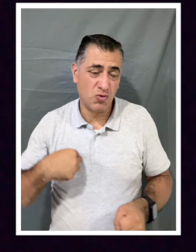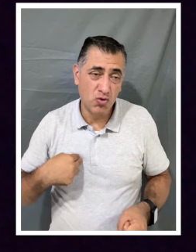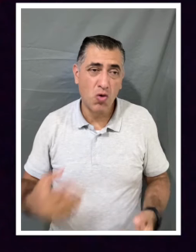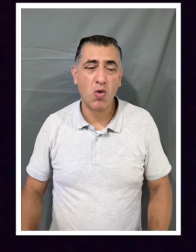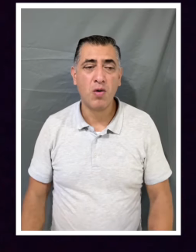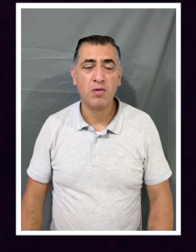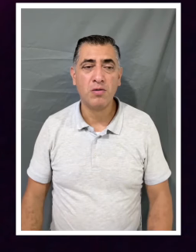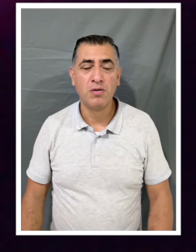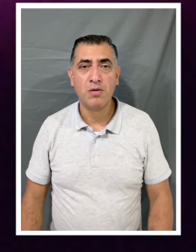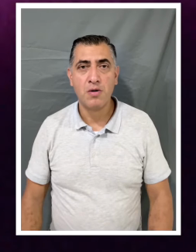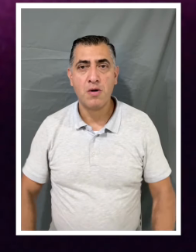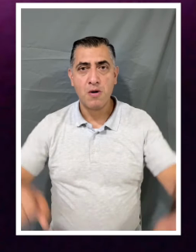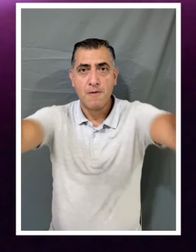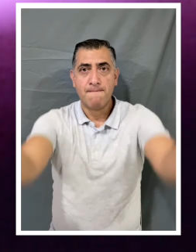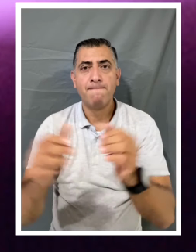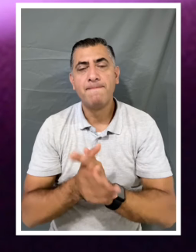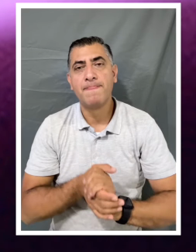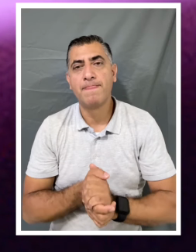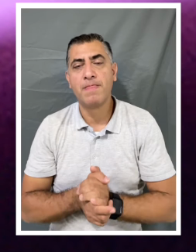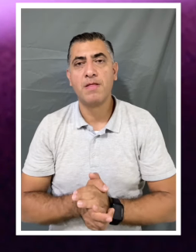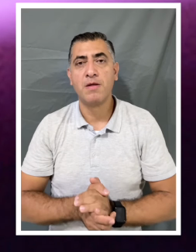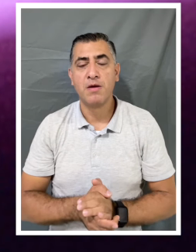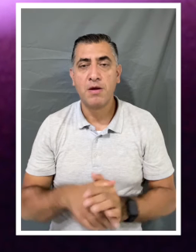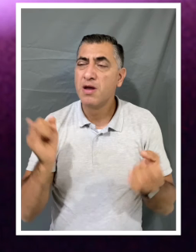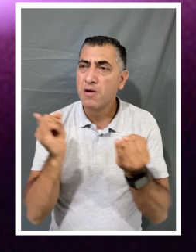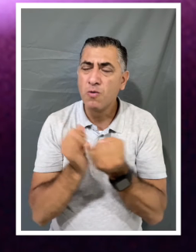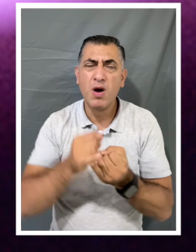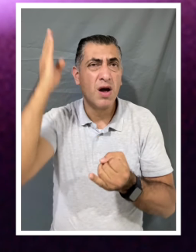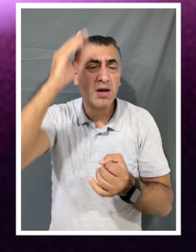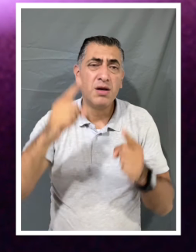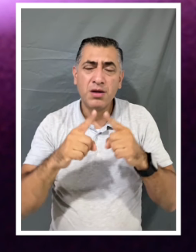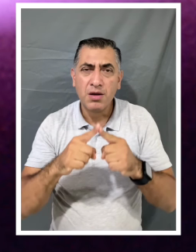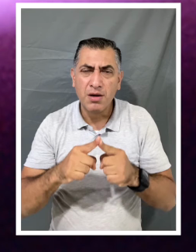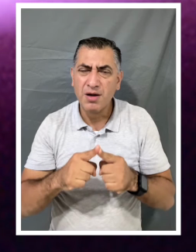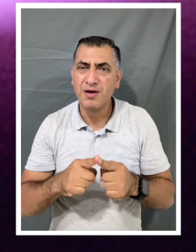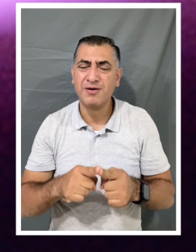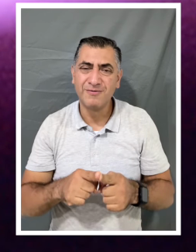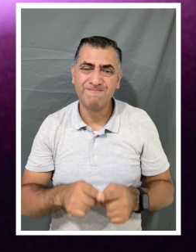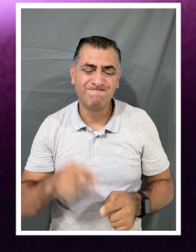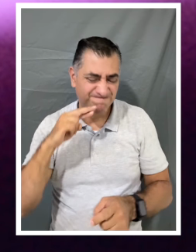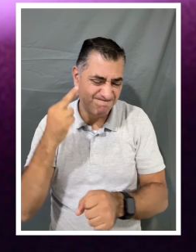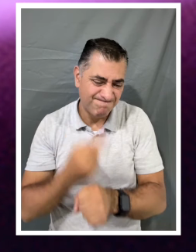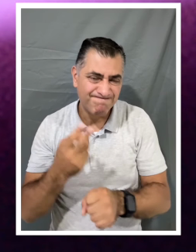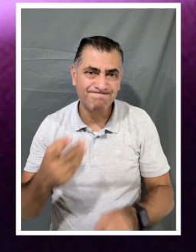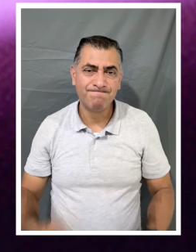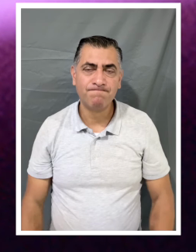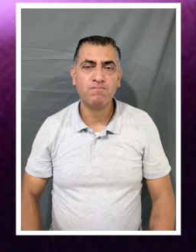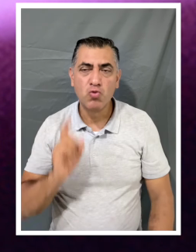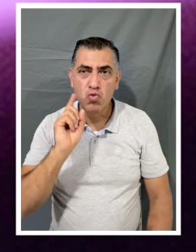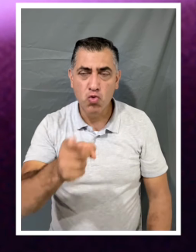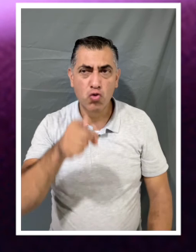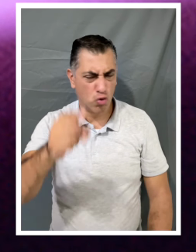bien es responsabilidad compartir desde los líderes de la iglesia y también tuya Entonces por favor se los digo con todo